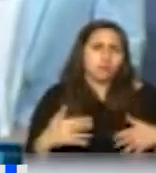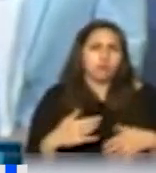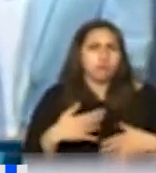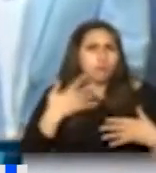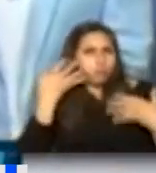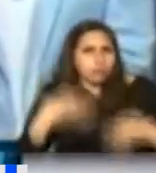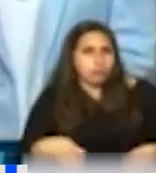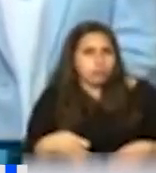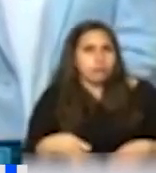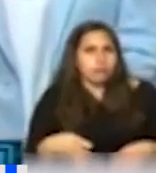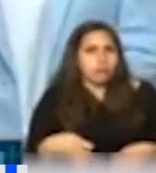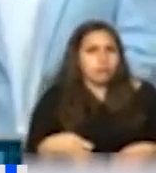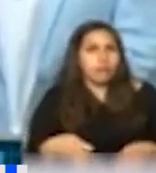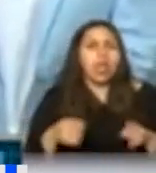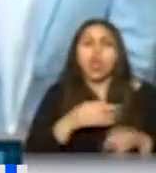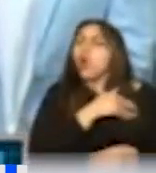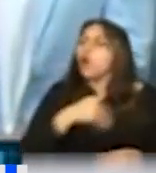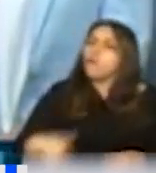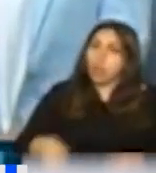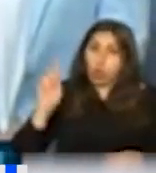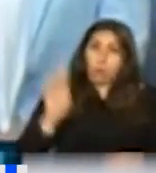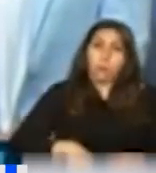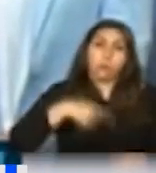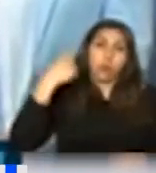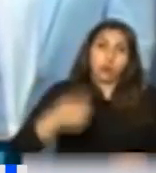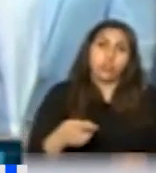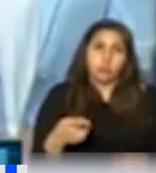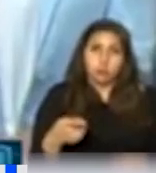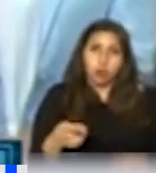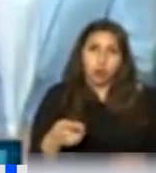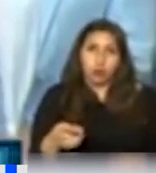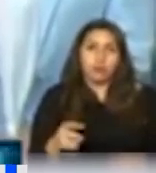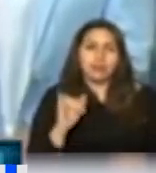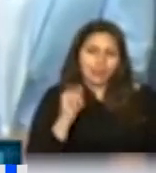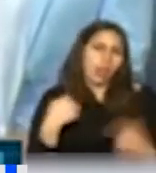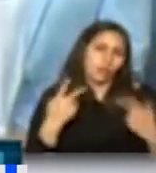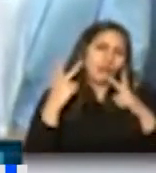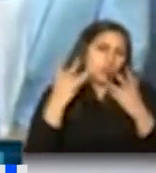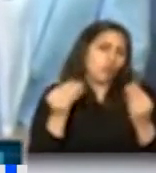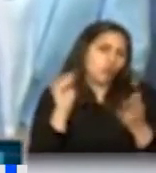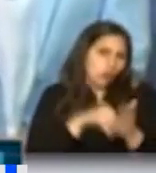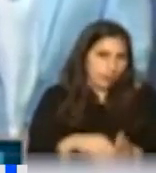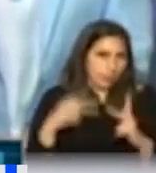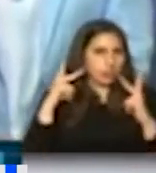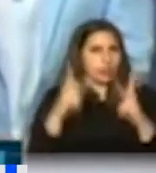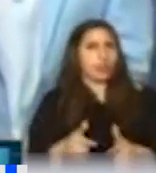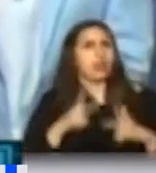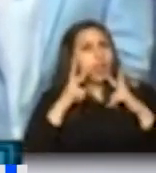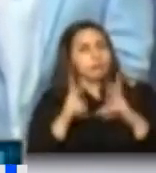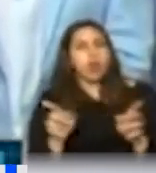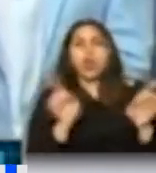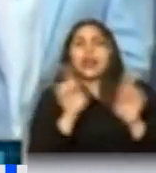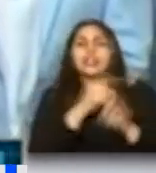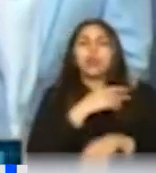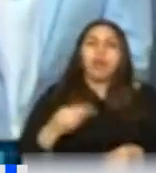humildad. El gobierno que viene, nos han escuchado decir más de una vez, no es